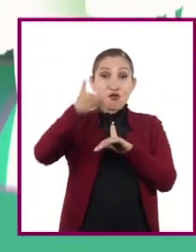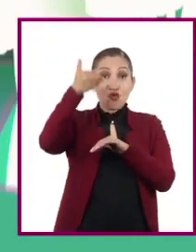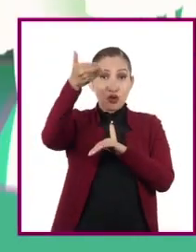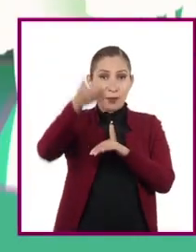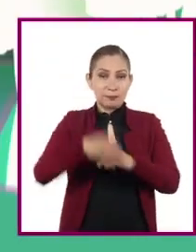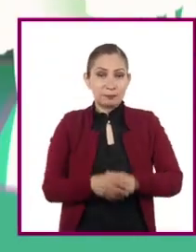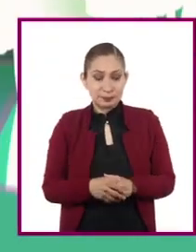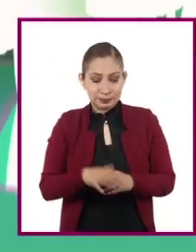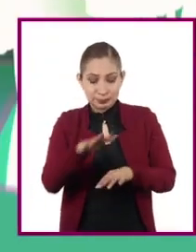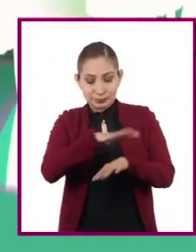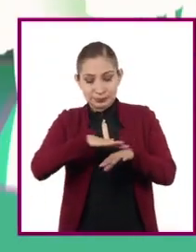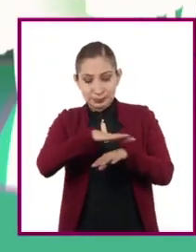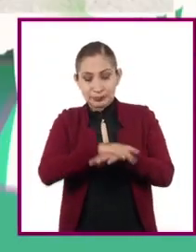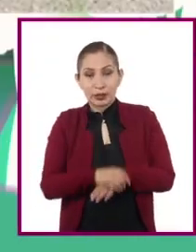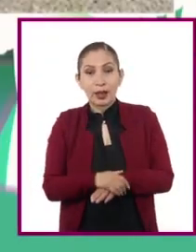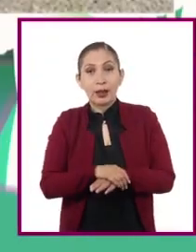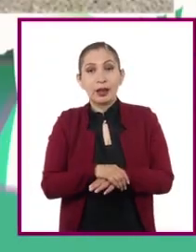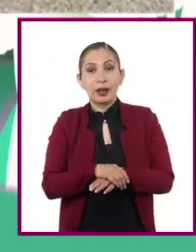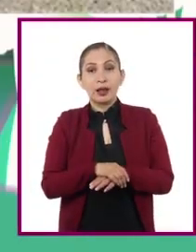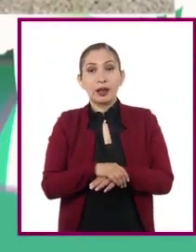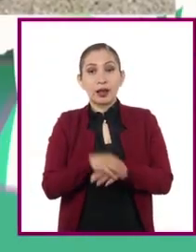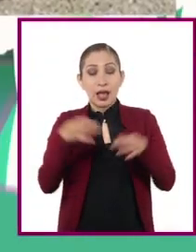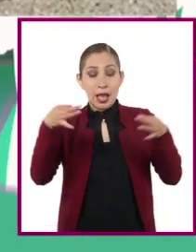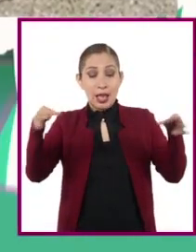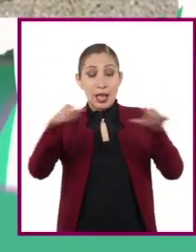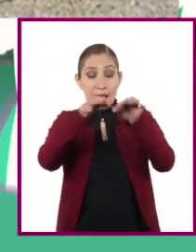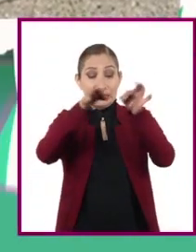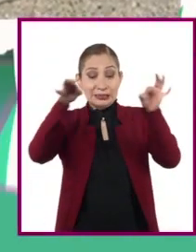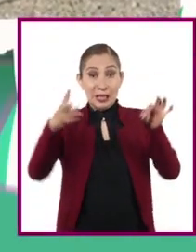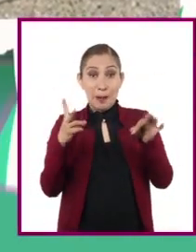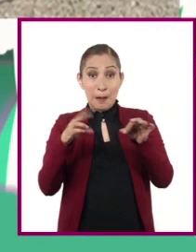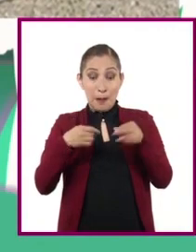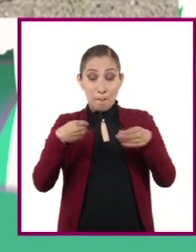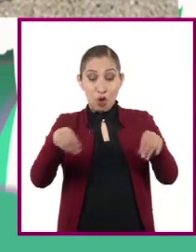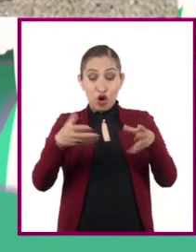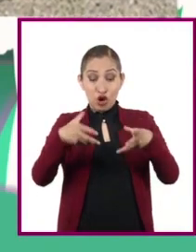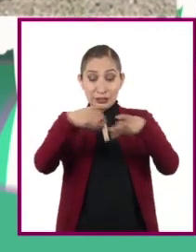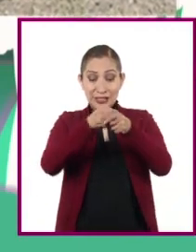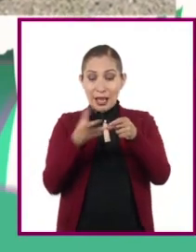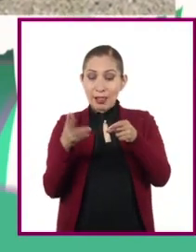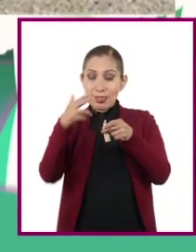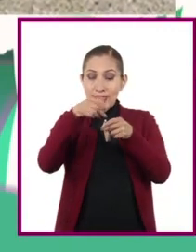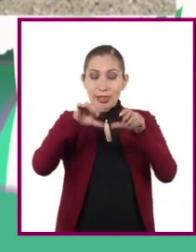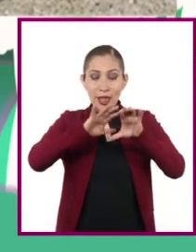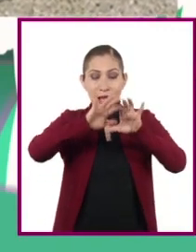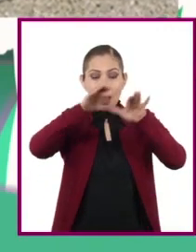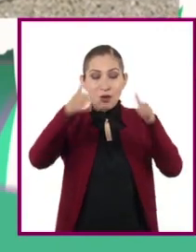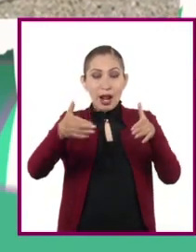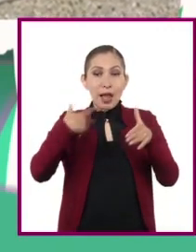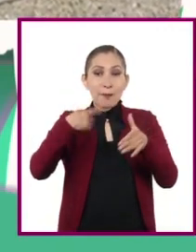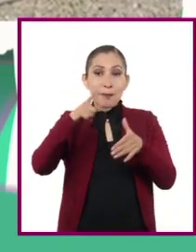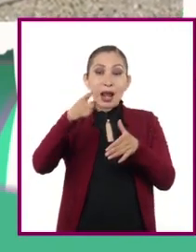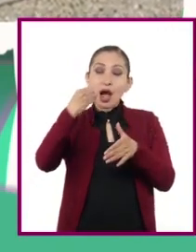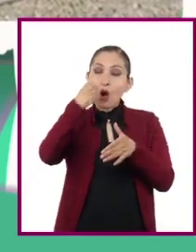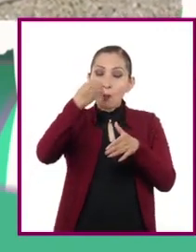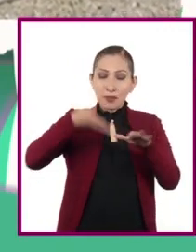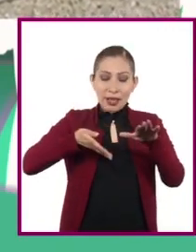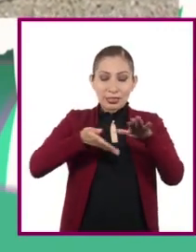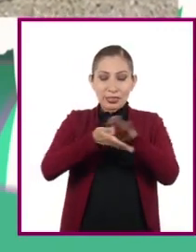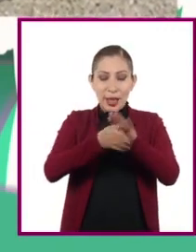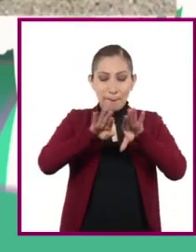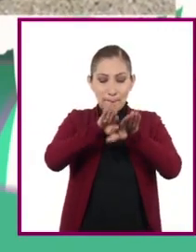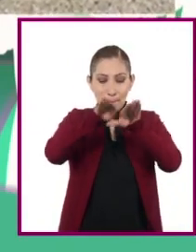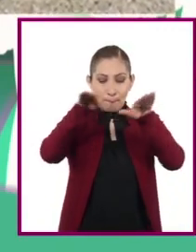afuera. Peguen el plástico de la bolsa por dentro de la tapa para que los alimentos